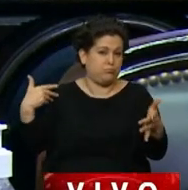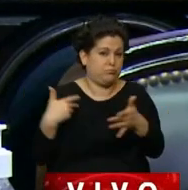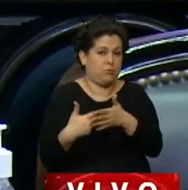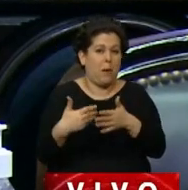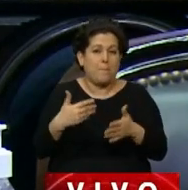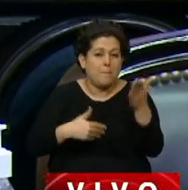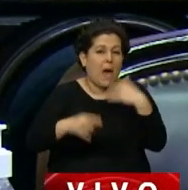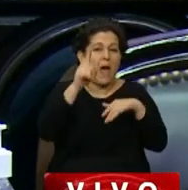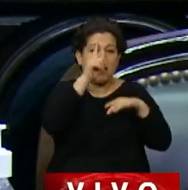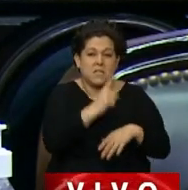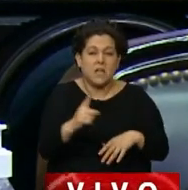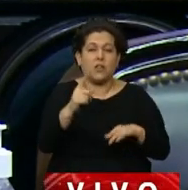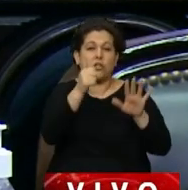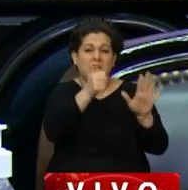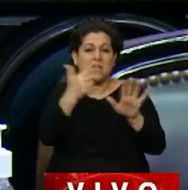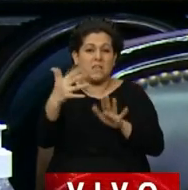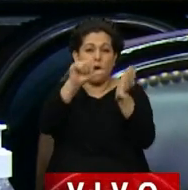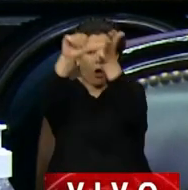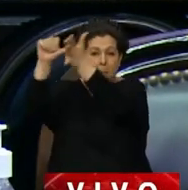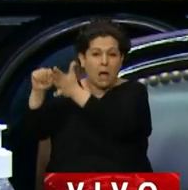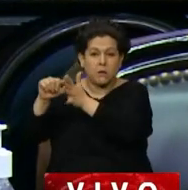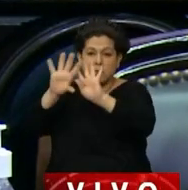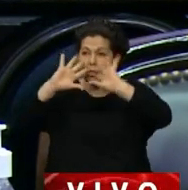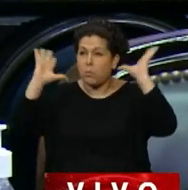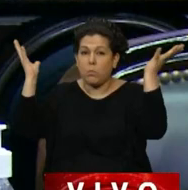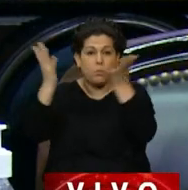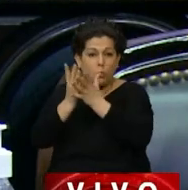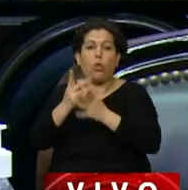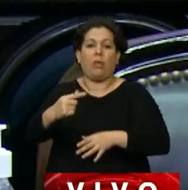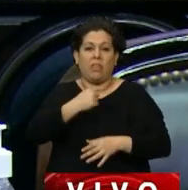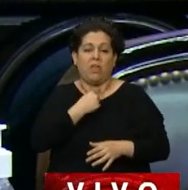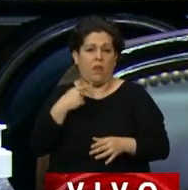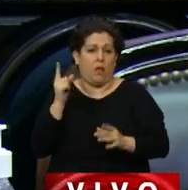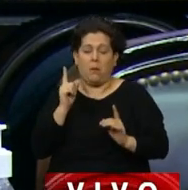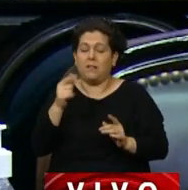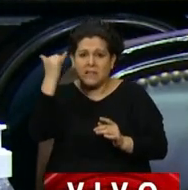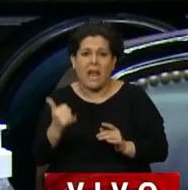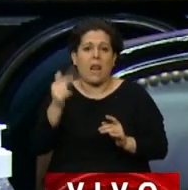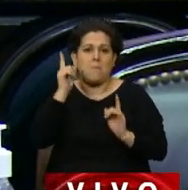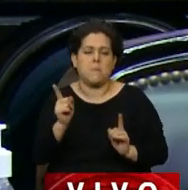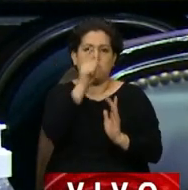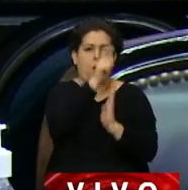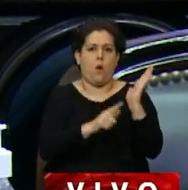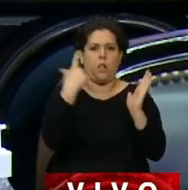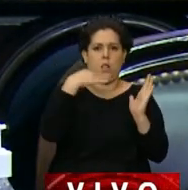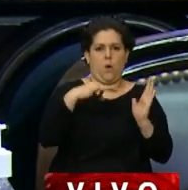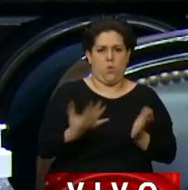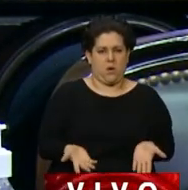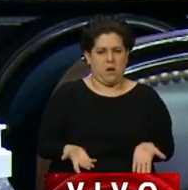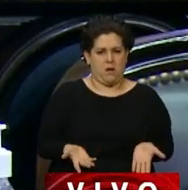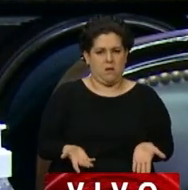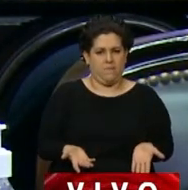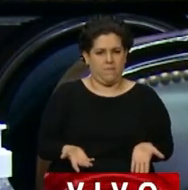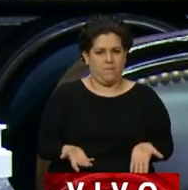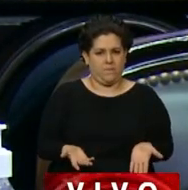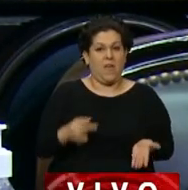Más de 165 países del mundo utilizan el sistema que hoy queremos ir. En nuestra región, este